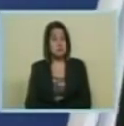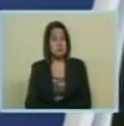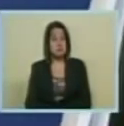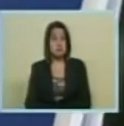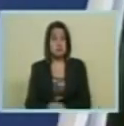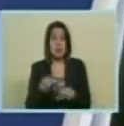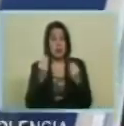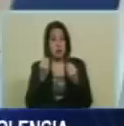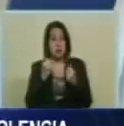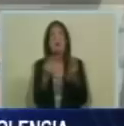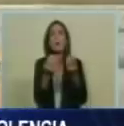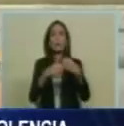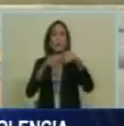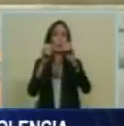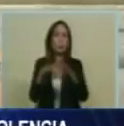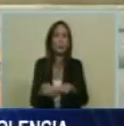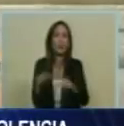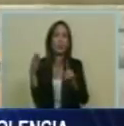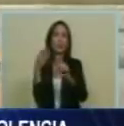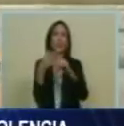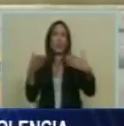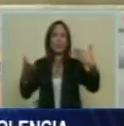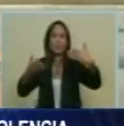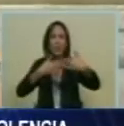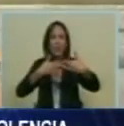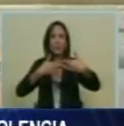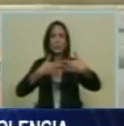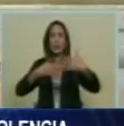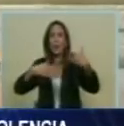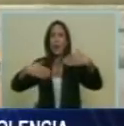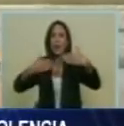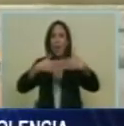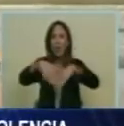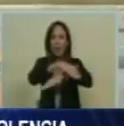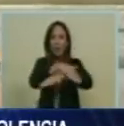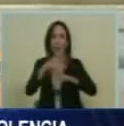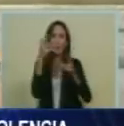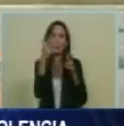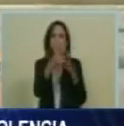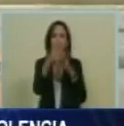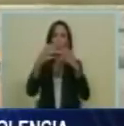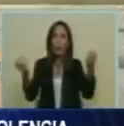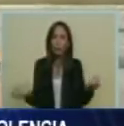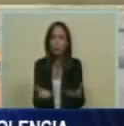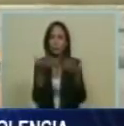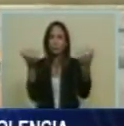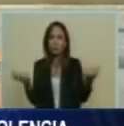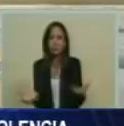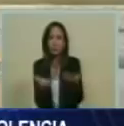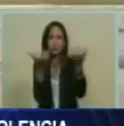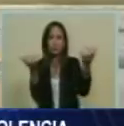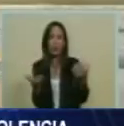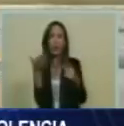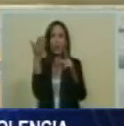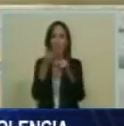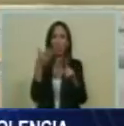primer mandatario nacional afirmó que este año se logró derrotar la violencia con democracia a través de la instalación de la Asamblea Nacional